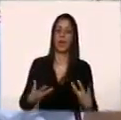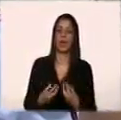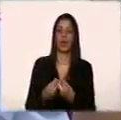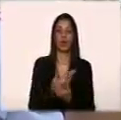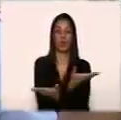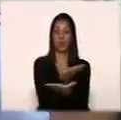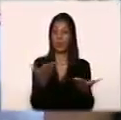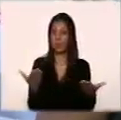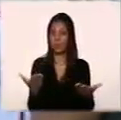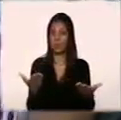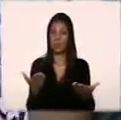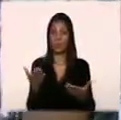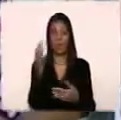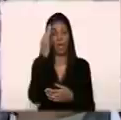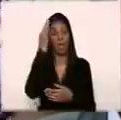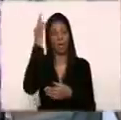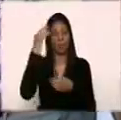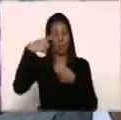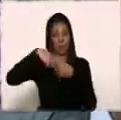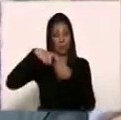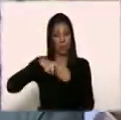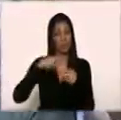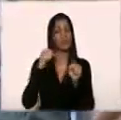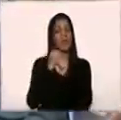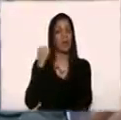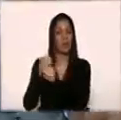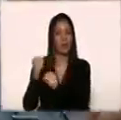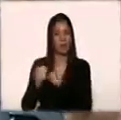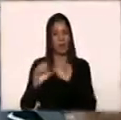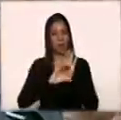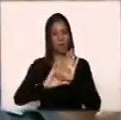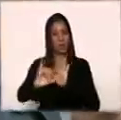ustedes, camaradas constituyentes,